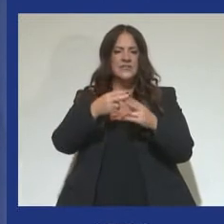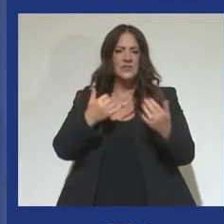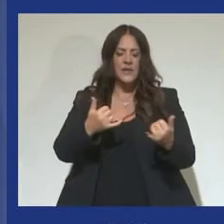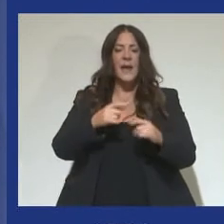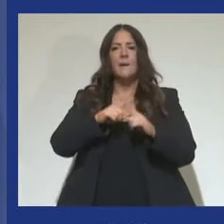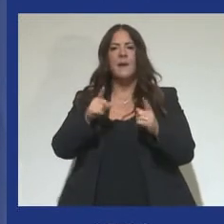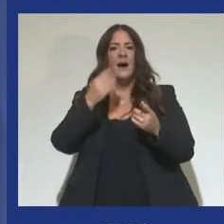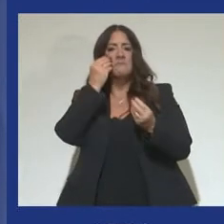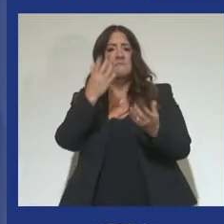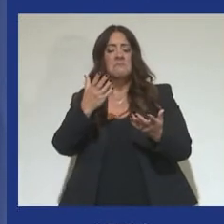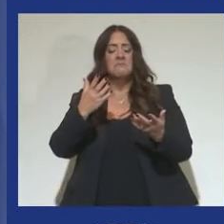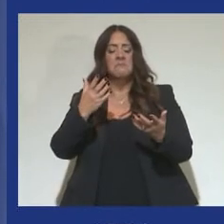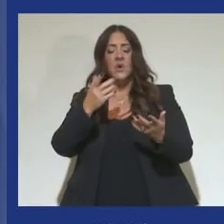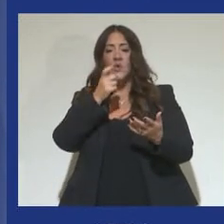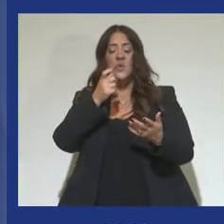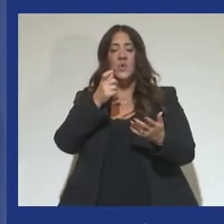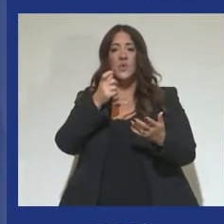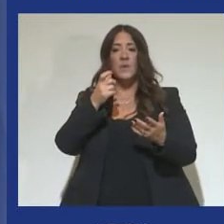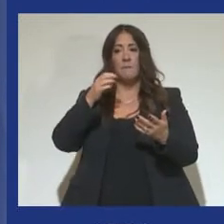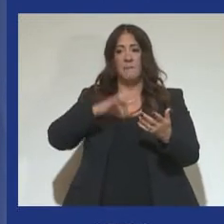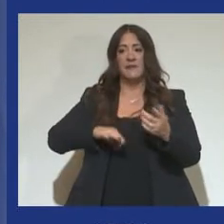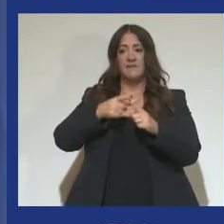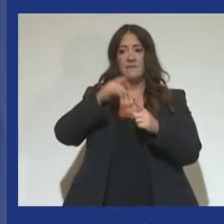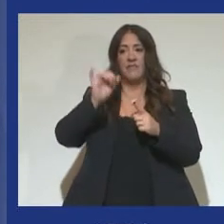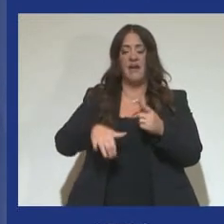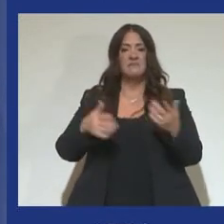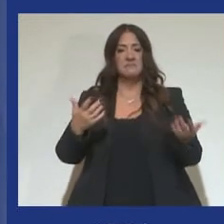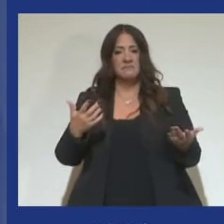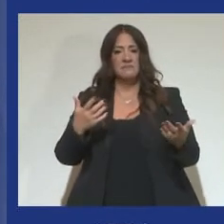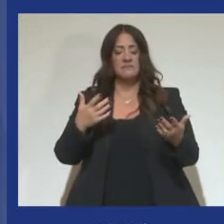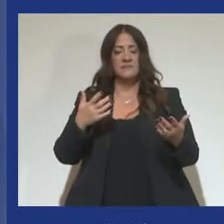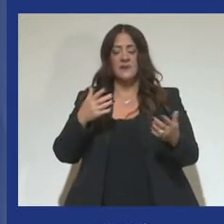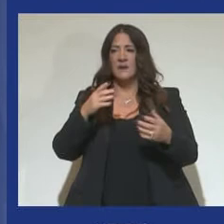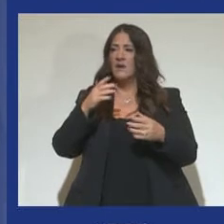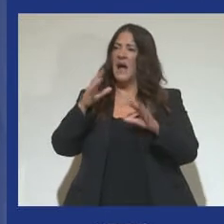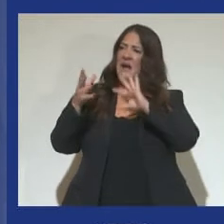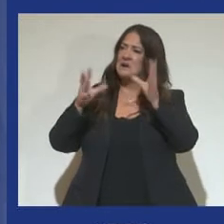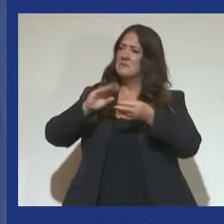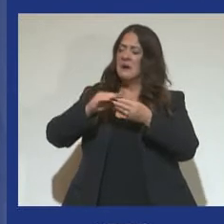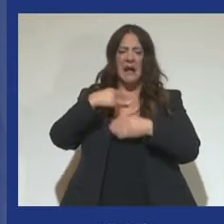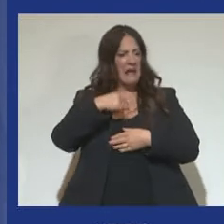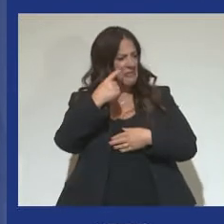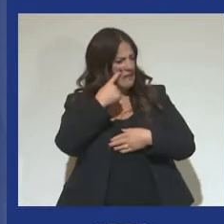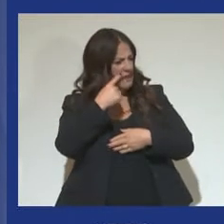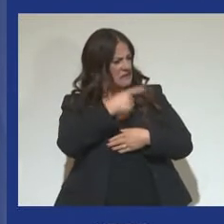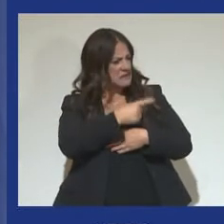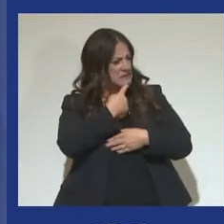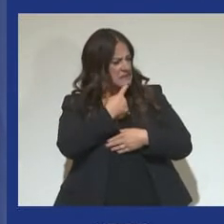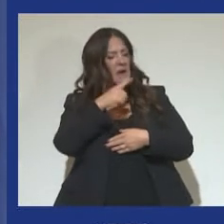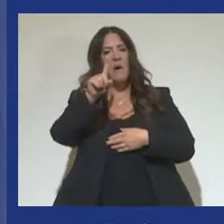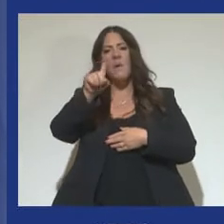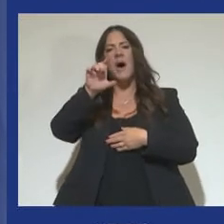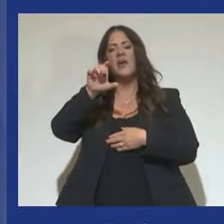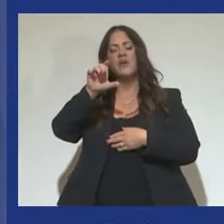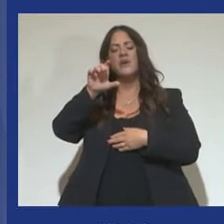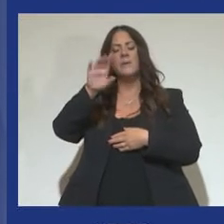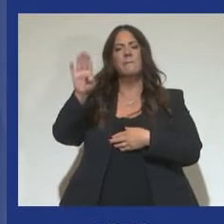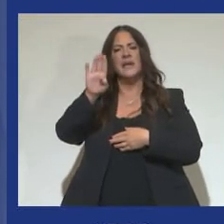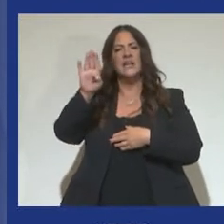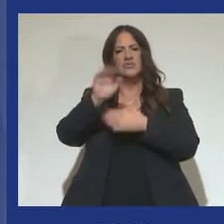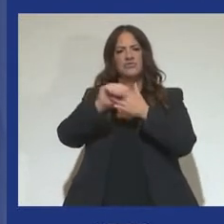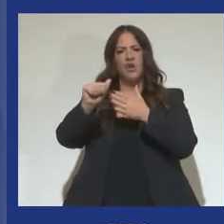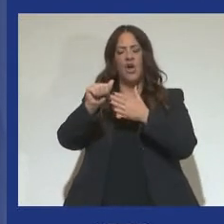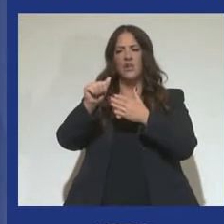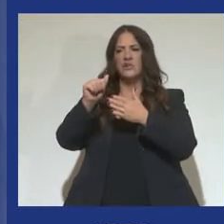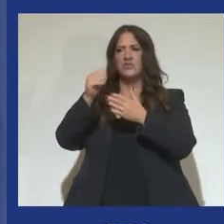así que quién será el beneficiario calculamos que habrá unos 100 mil millones de dólares más de 100 mil millones de